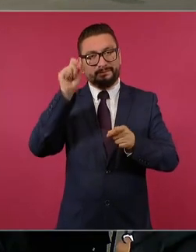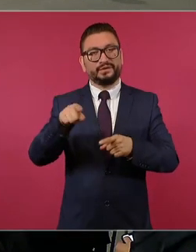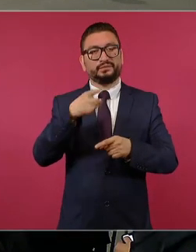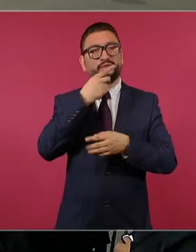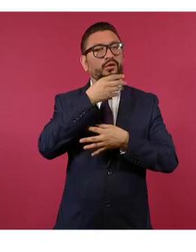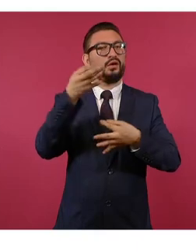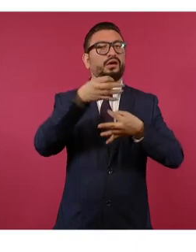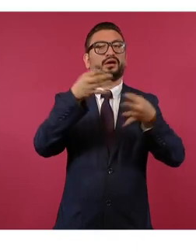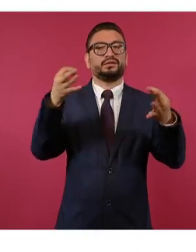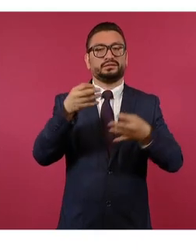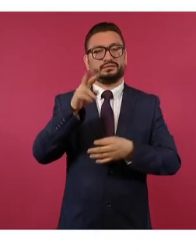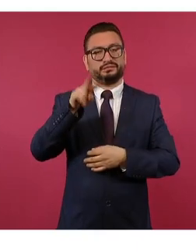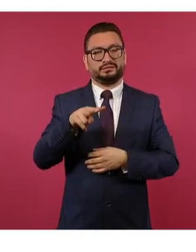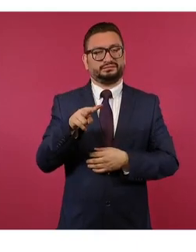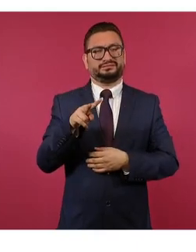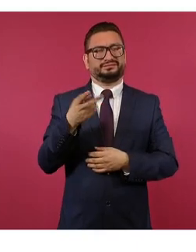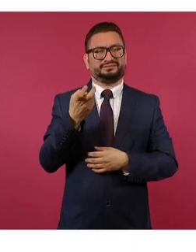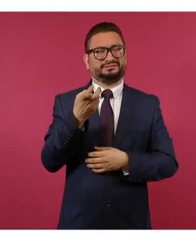que